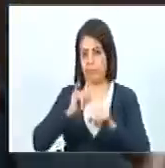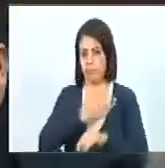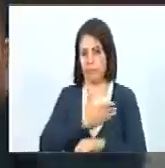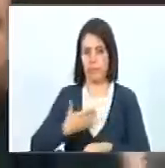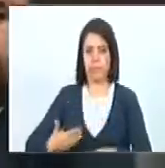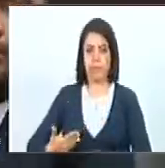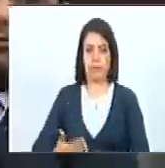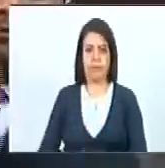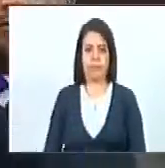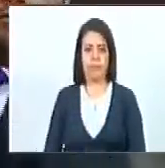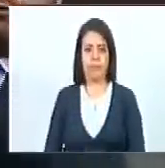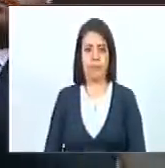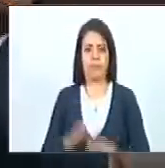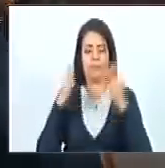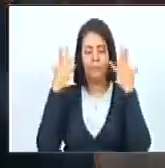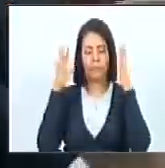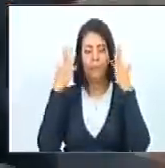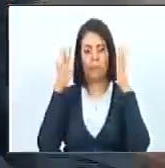presidente.